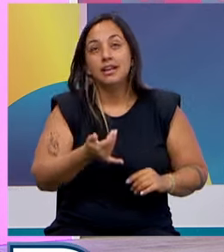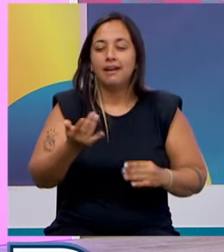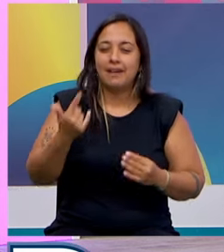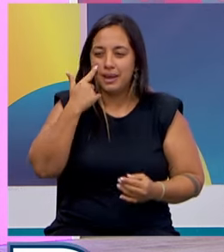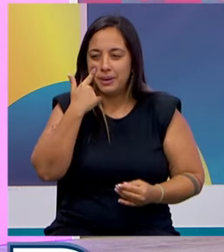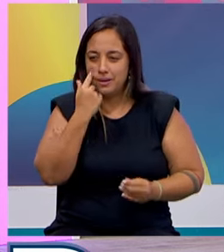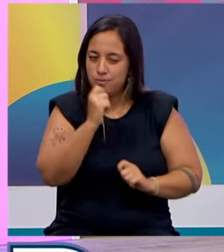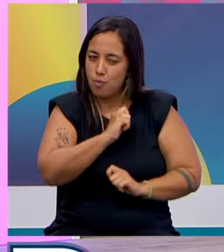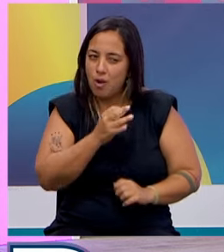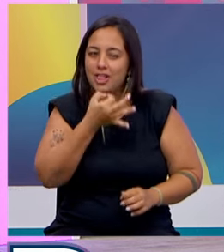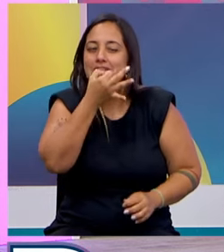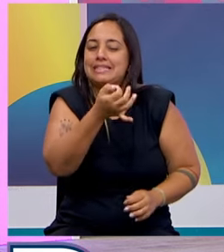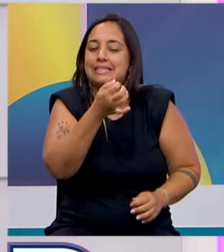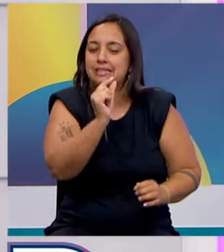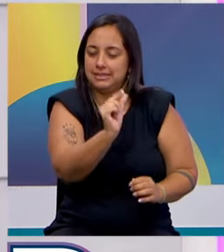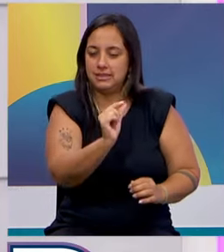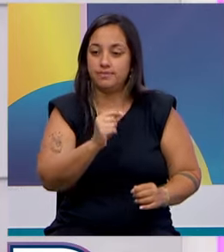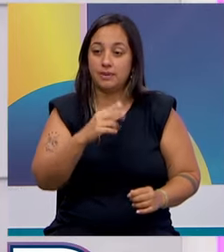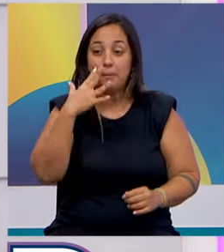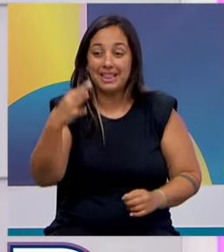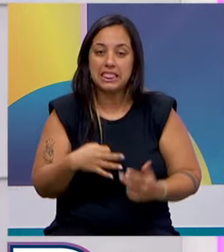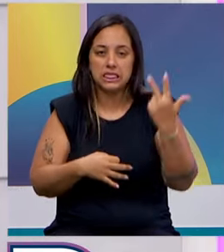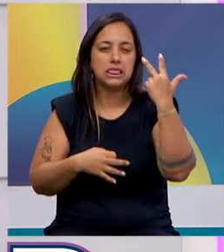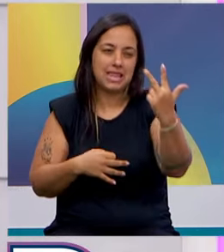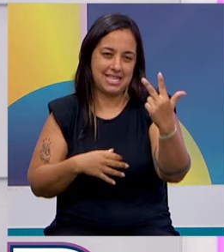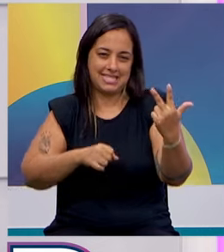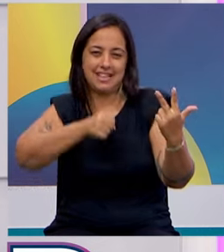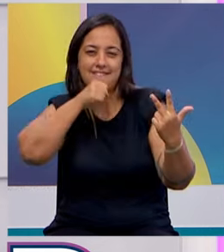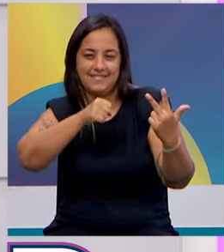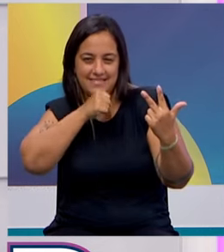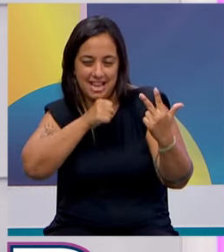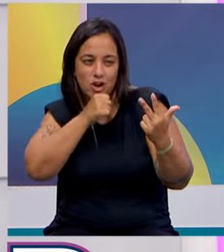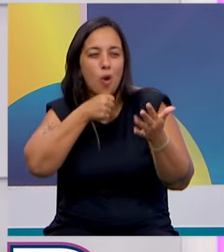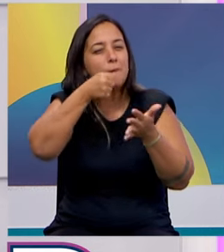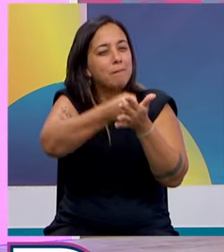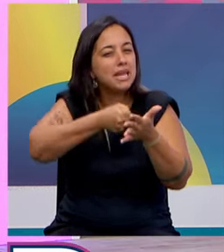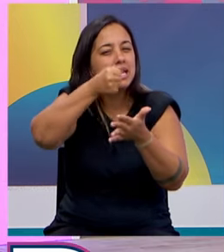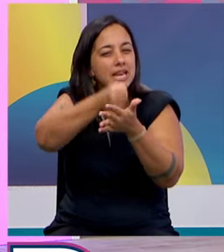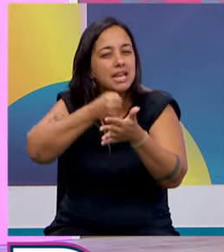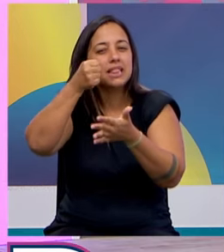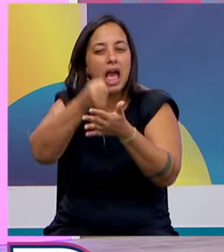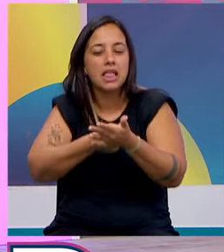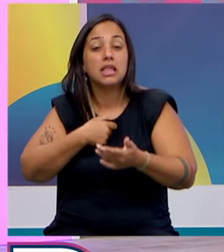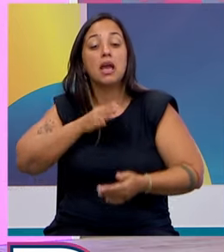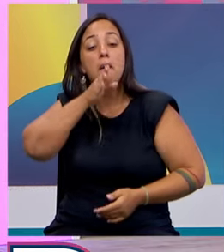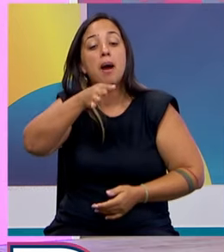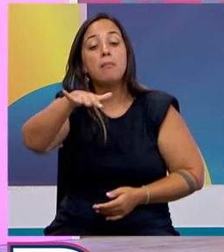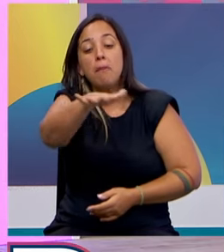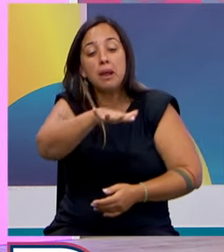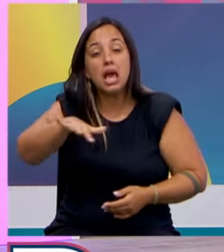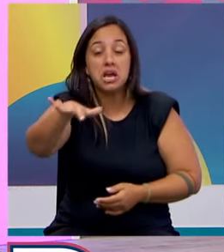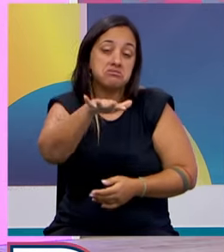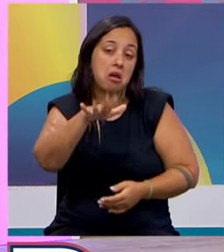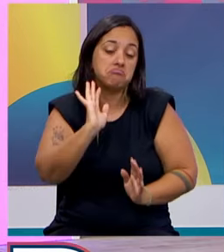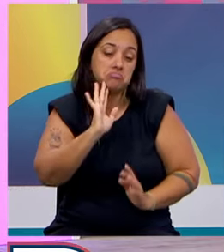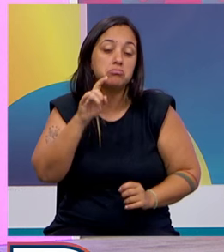¿Puedo contarte alguna cosita? Somos tres viejos militantes. Sí. Que vamos a una plaza,